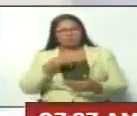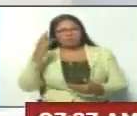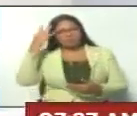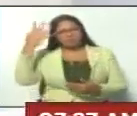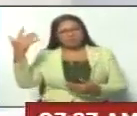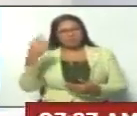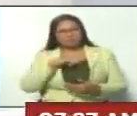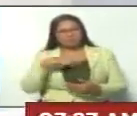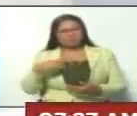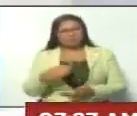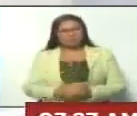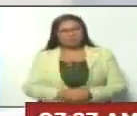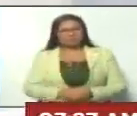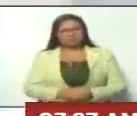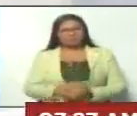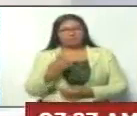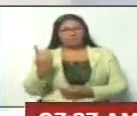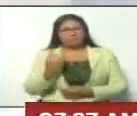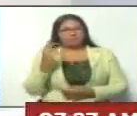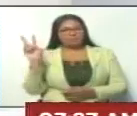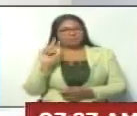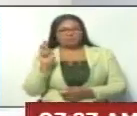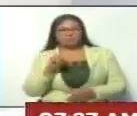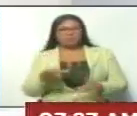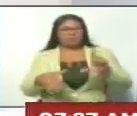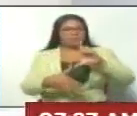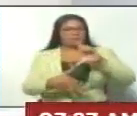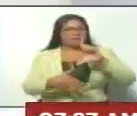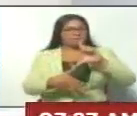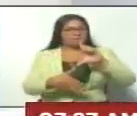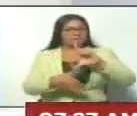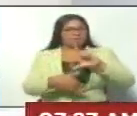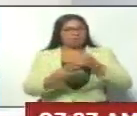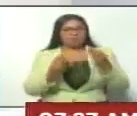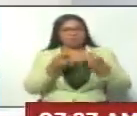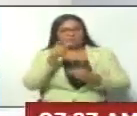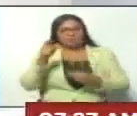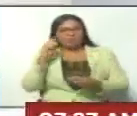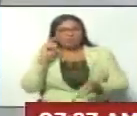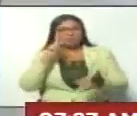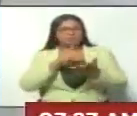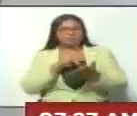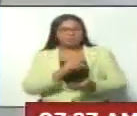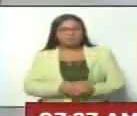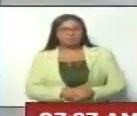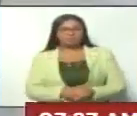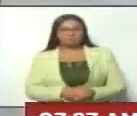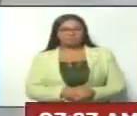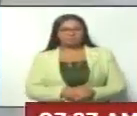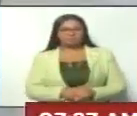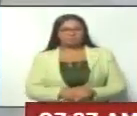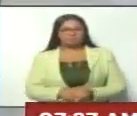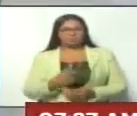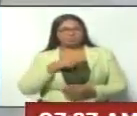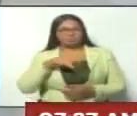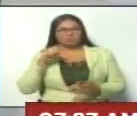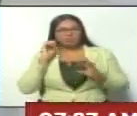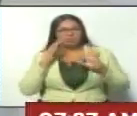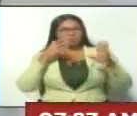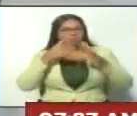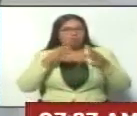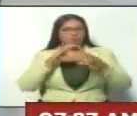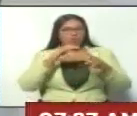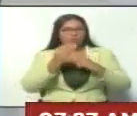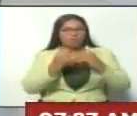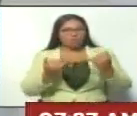imaginario. No solamente en Venezuela, sino en América Latina, hay muchas personas que participan de esta devoción o el culto hacia María